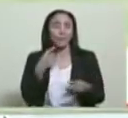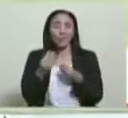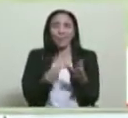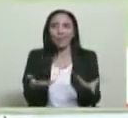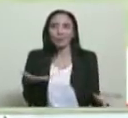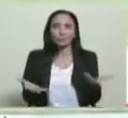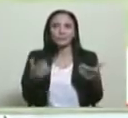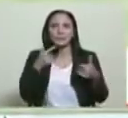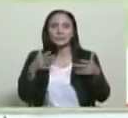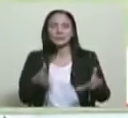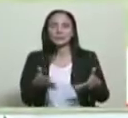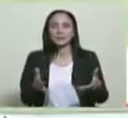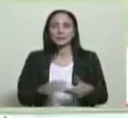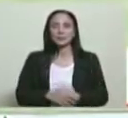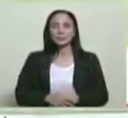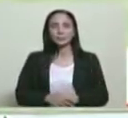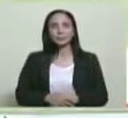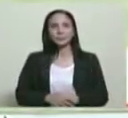hacer.